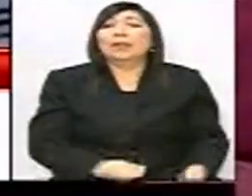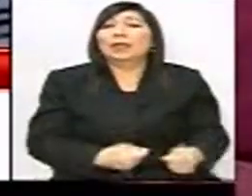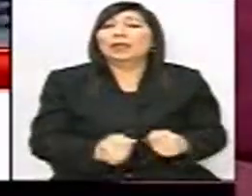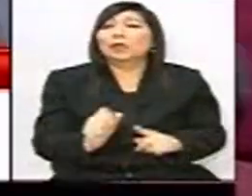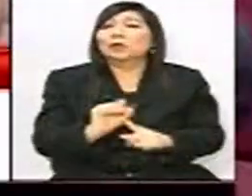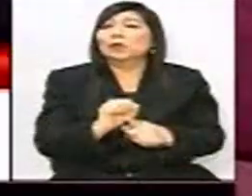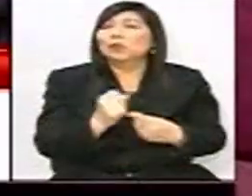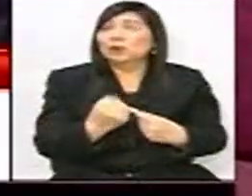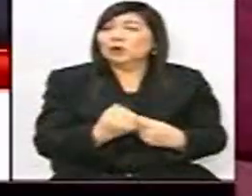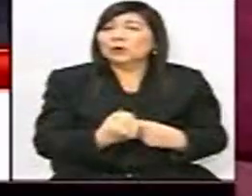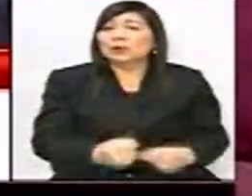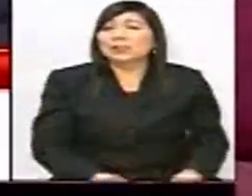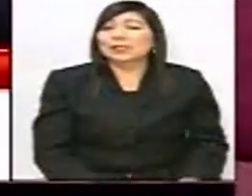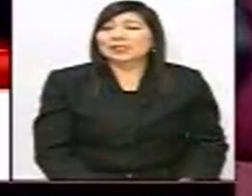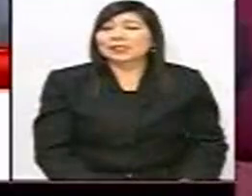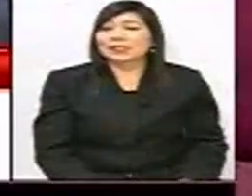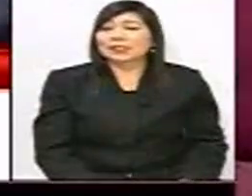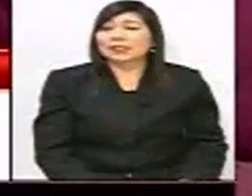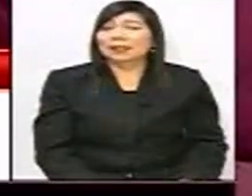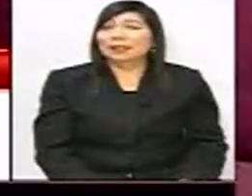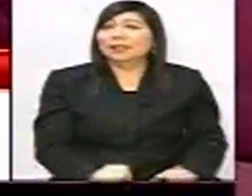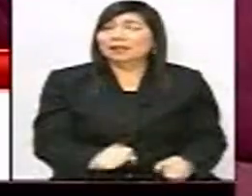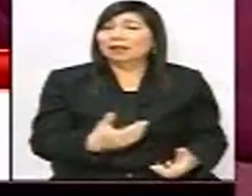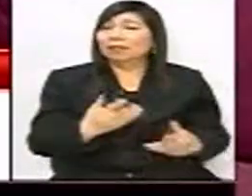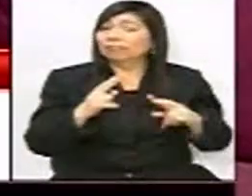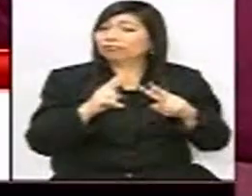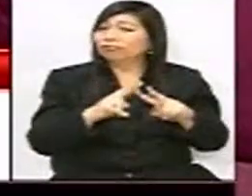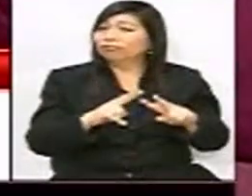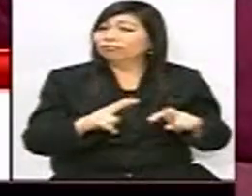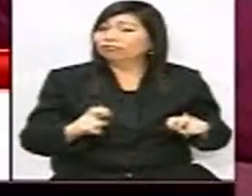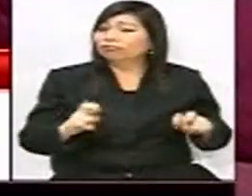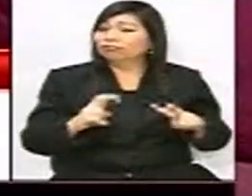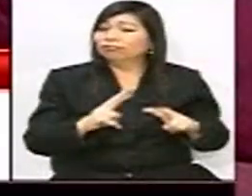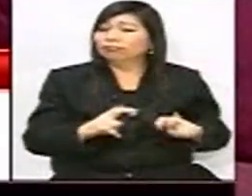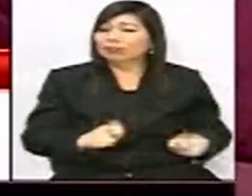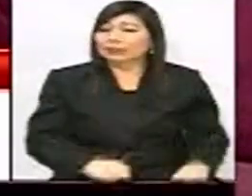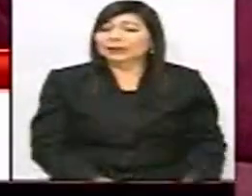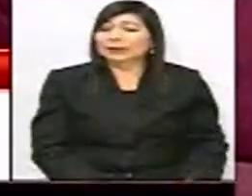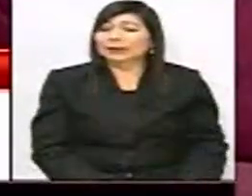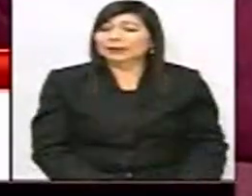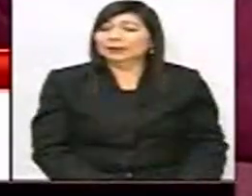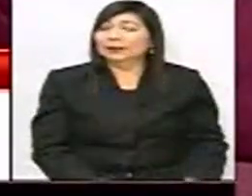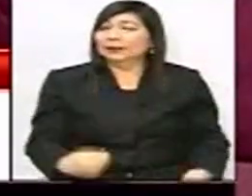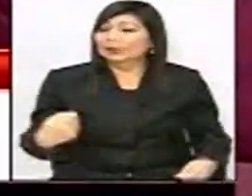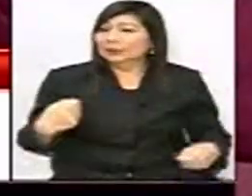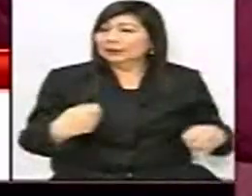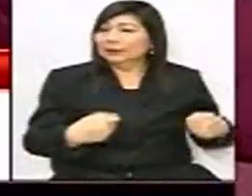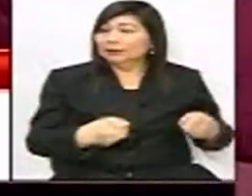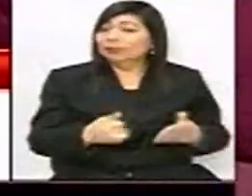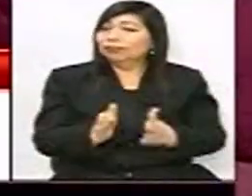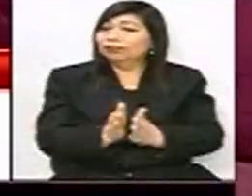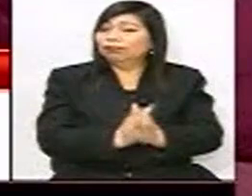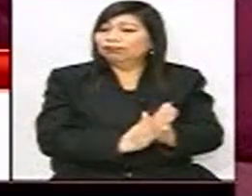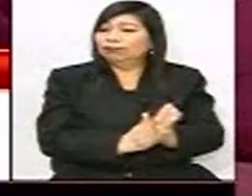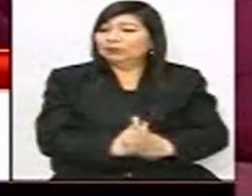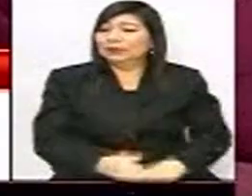rentabilidad social, se ha hecho un análisis y se ha advertido si hay algún